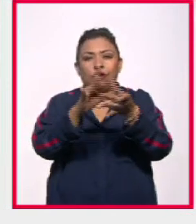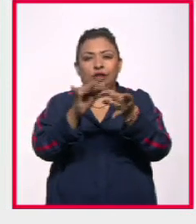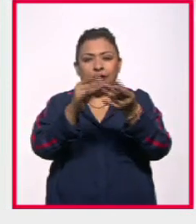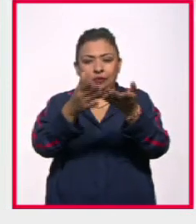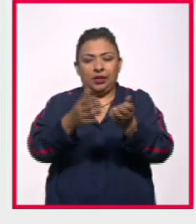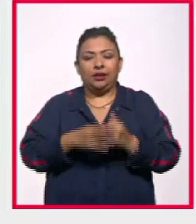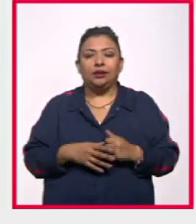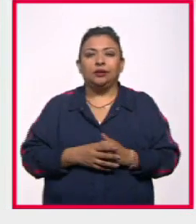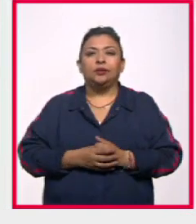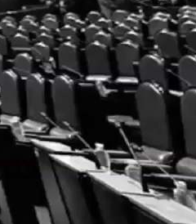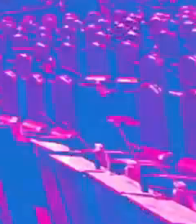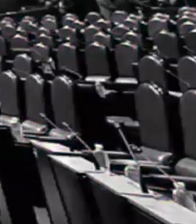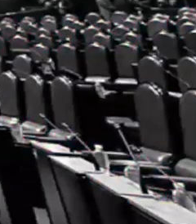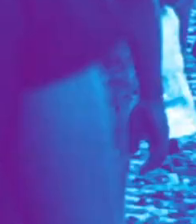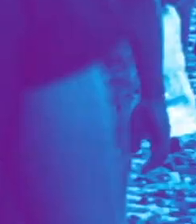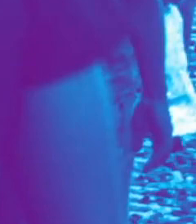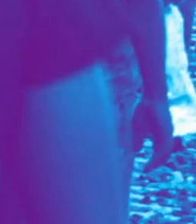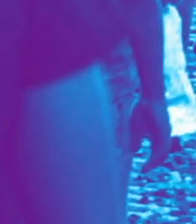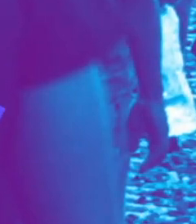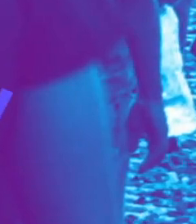respecto.